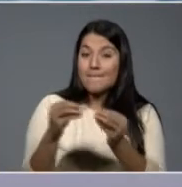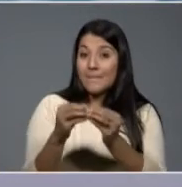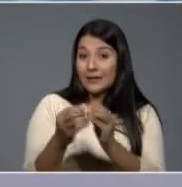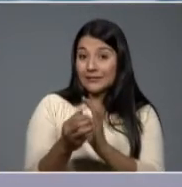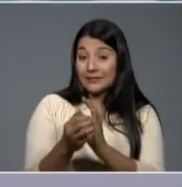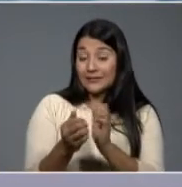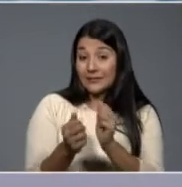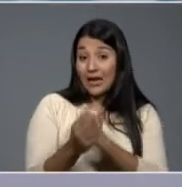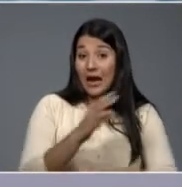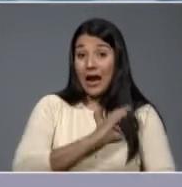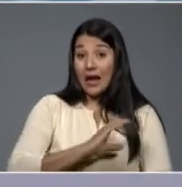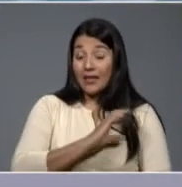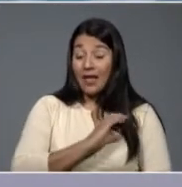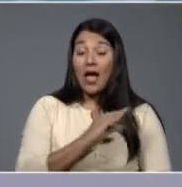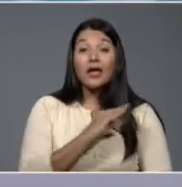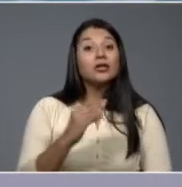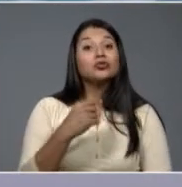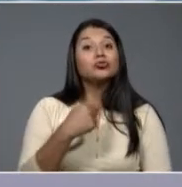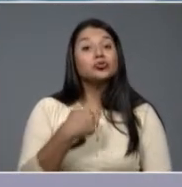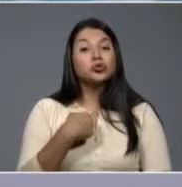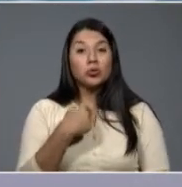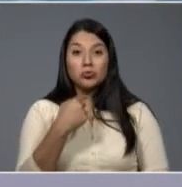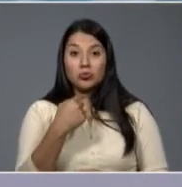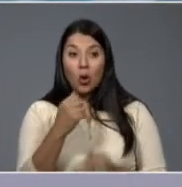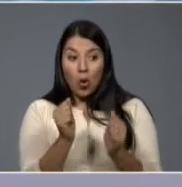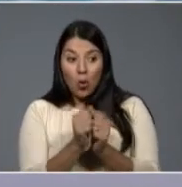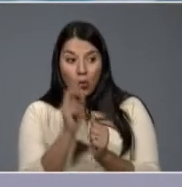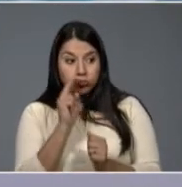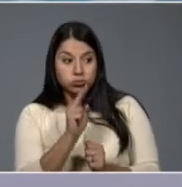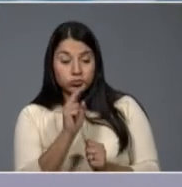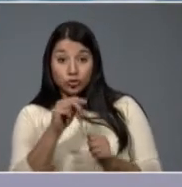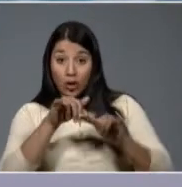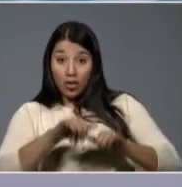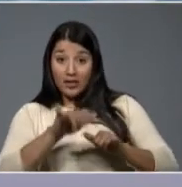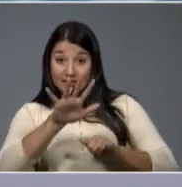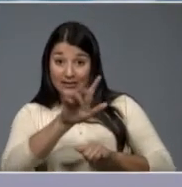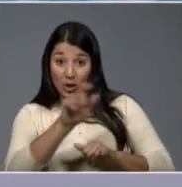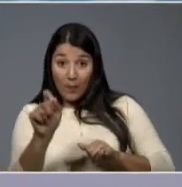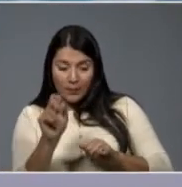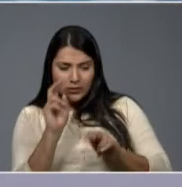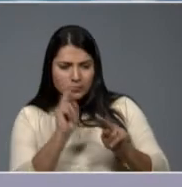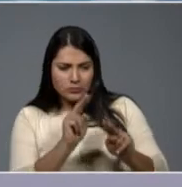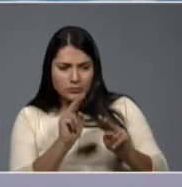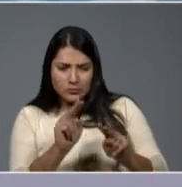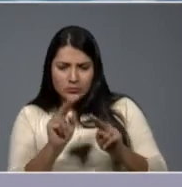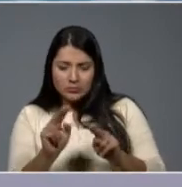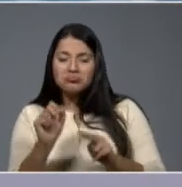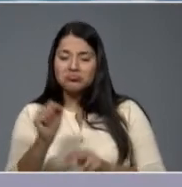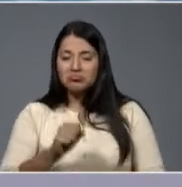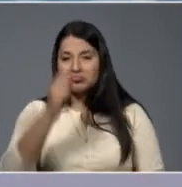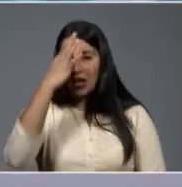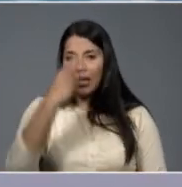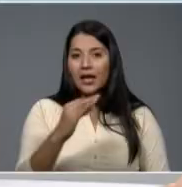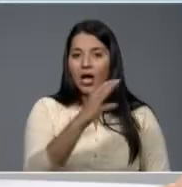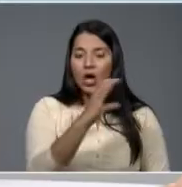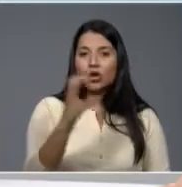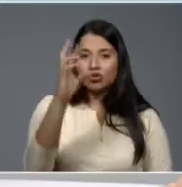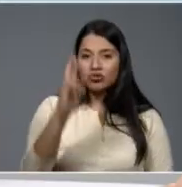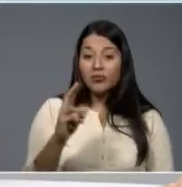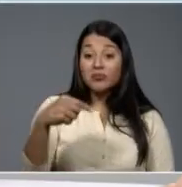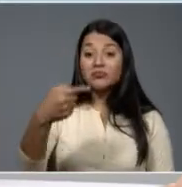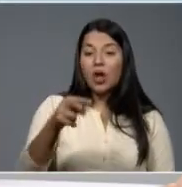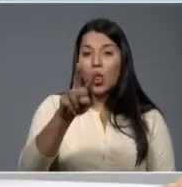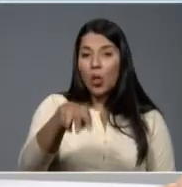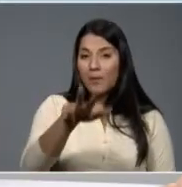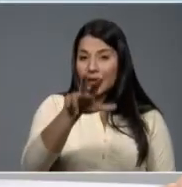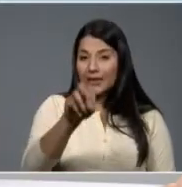calidad. Y yo ahí sí te digo que por lo que hemos podido ver en estos 5 meses donde ya he visitado varias veces el país, sí que creo que Costa Rica en 2030